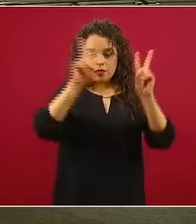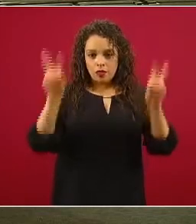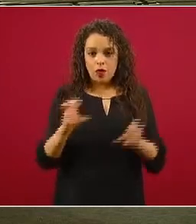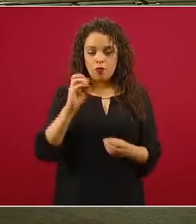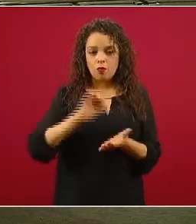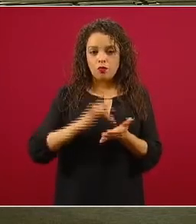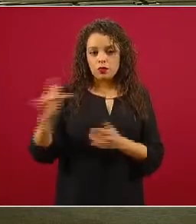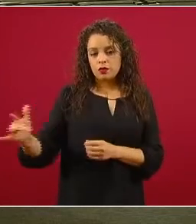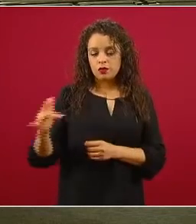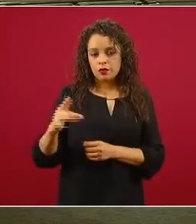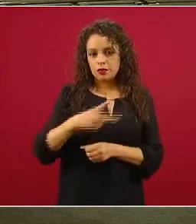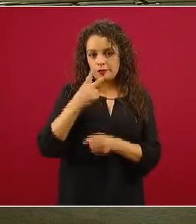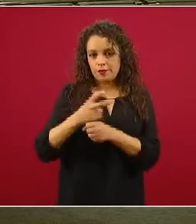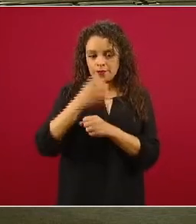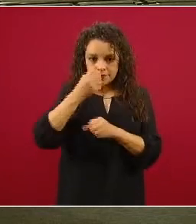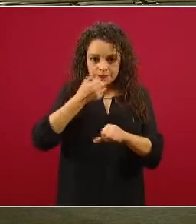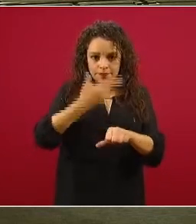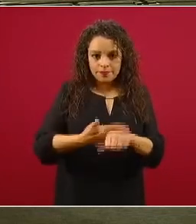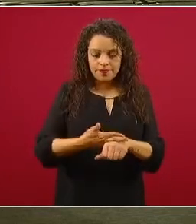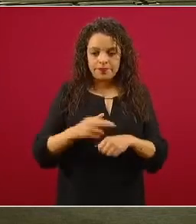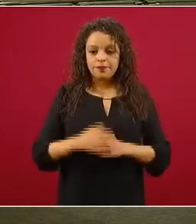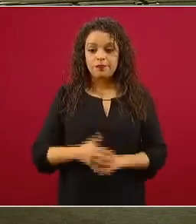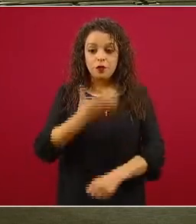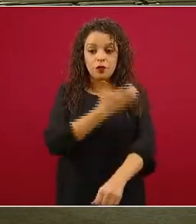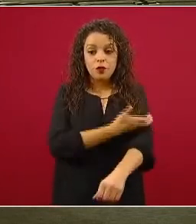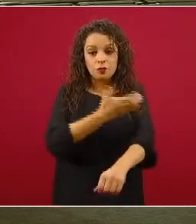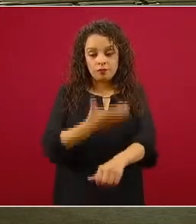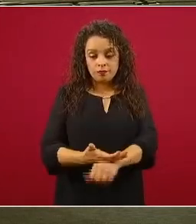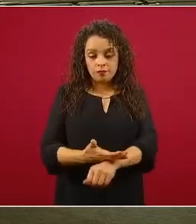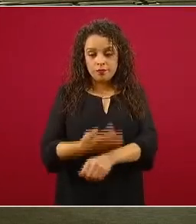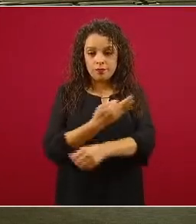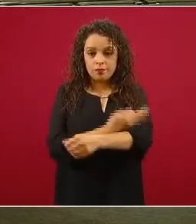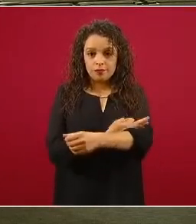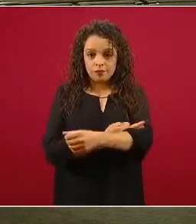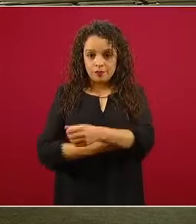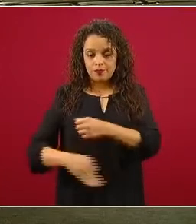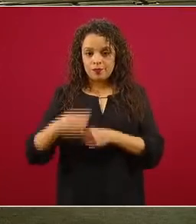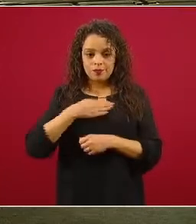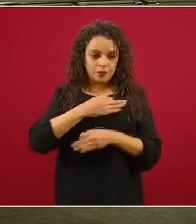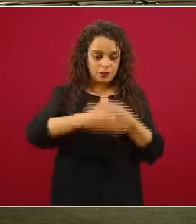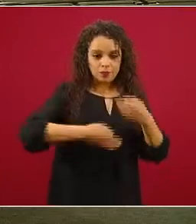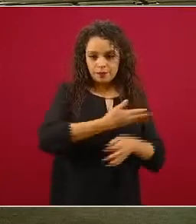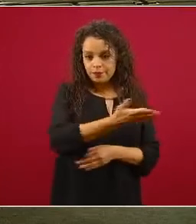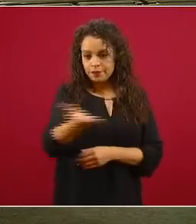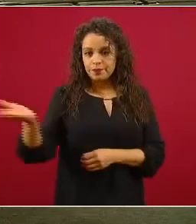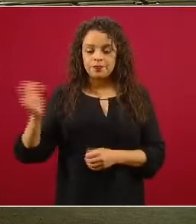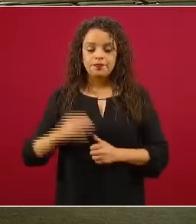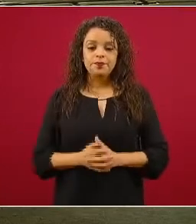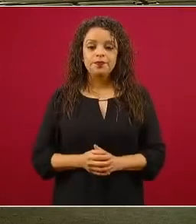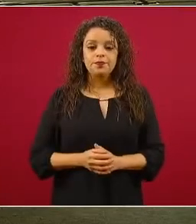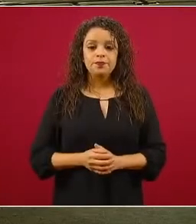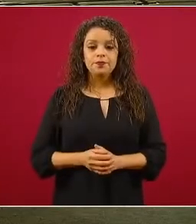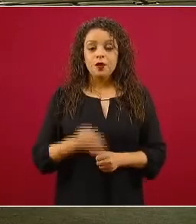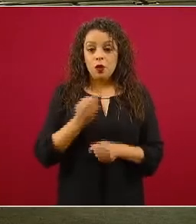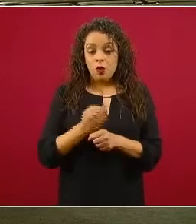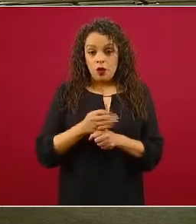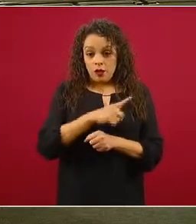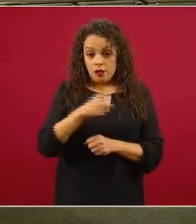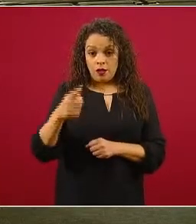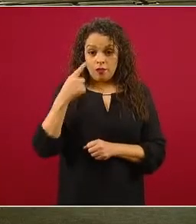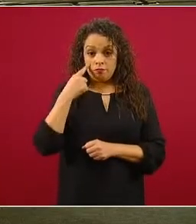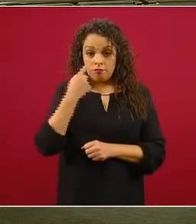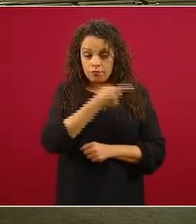permiso, compañeros, buenas tardes a todos. A continuación les voy a dar a conocer la